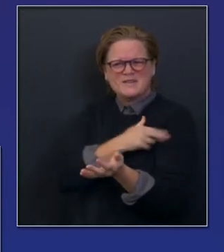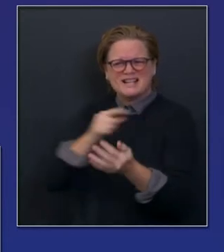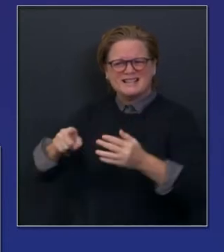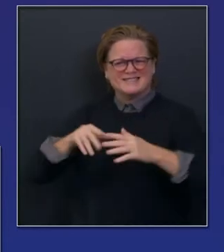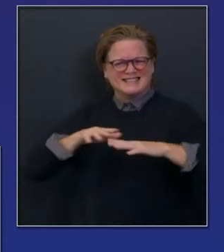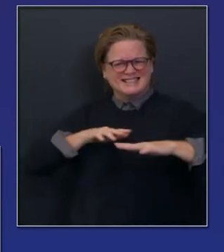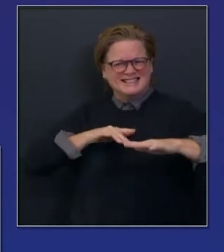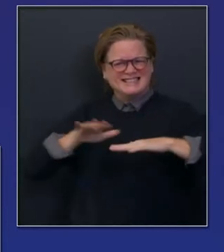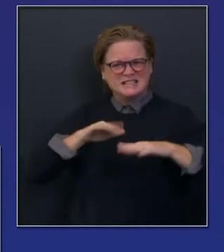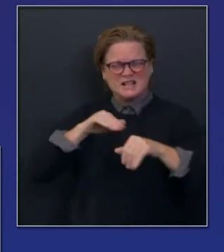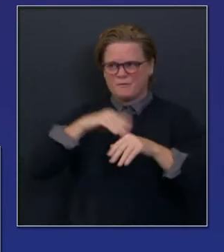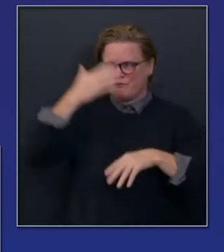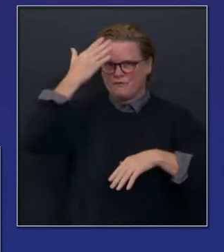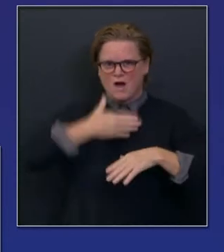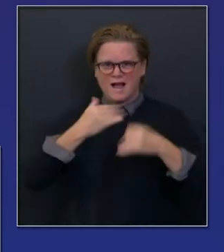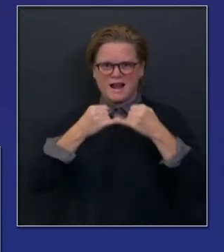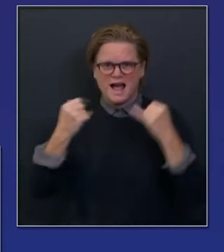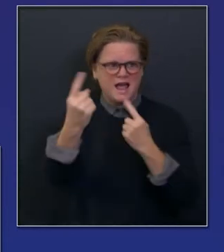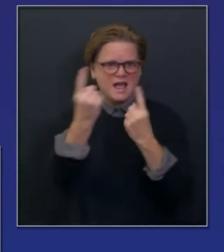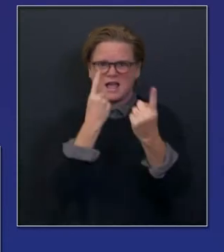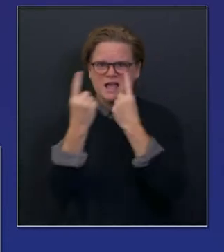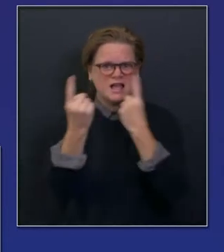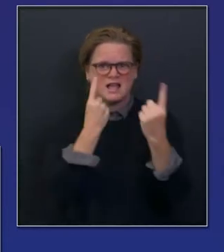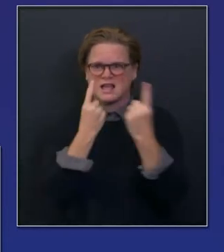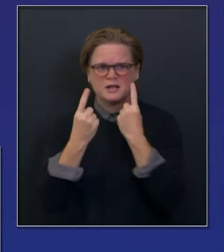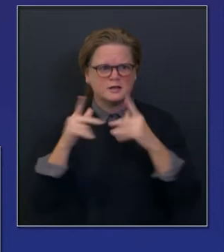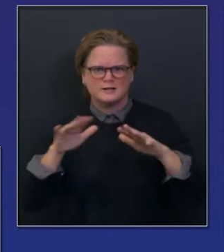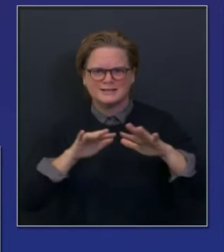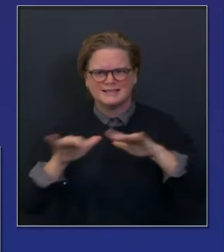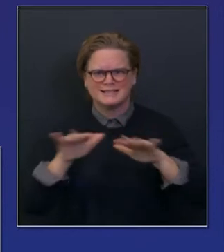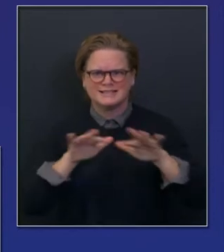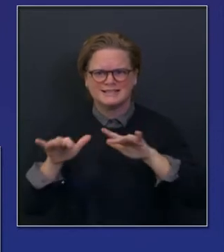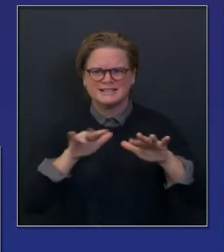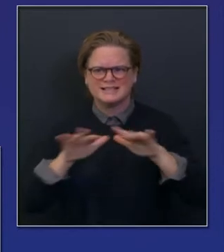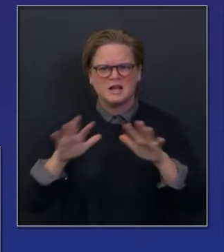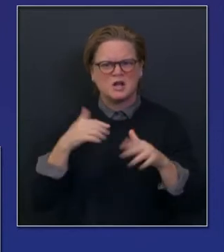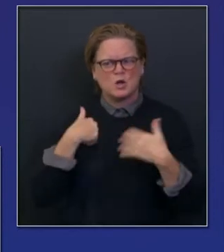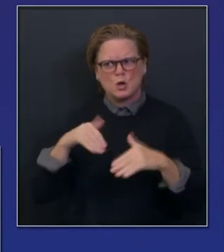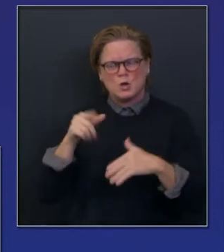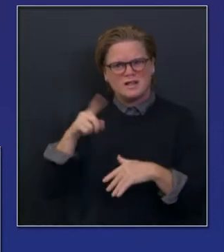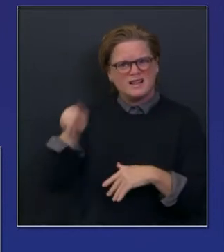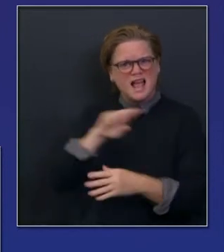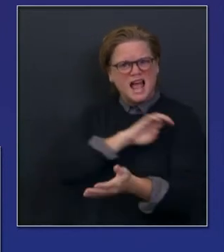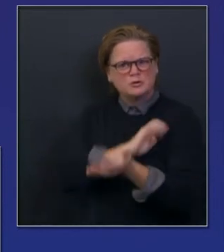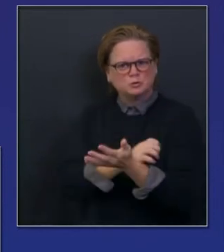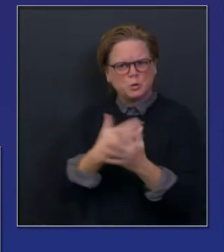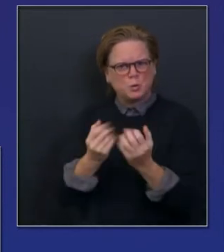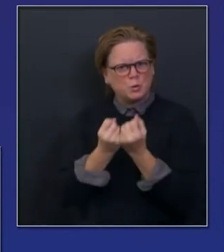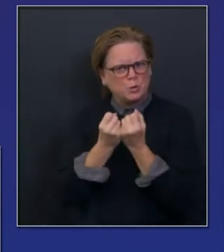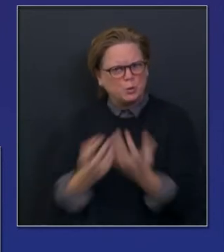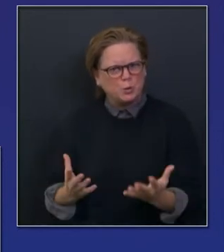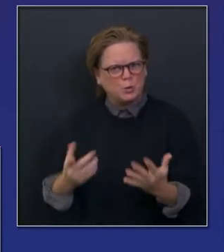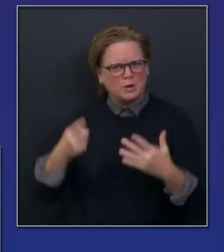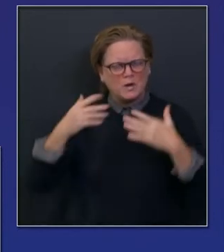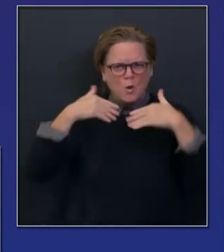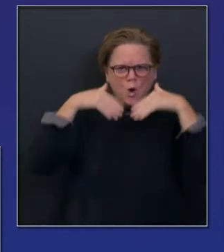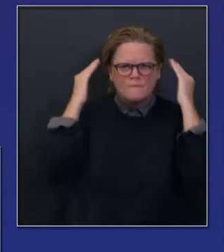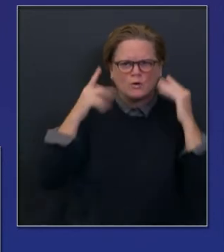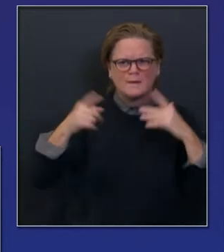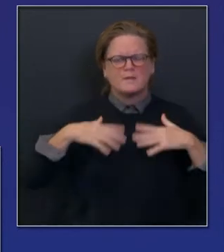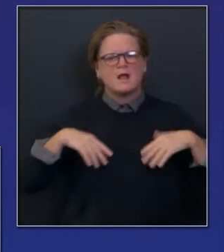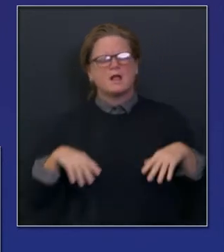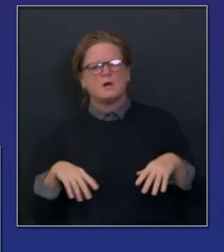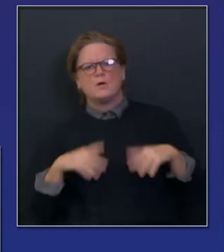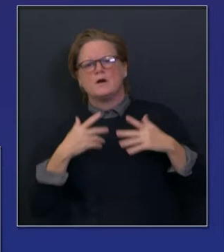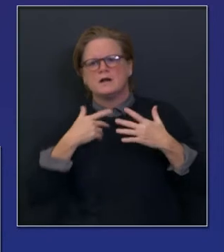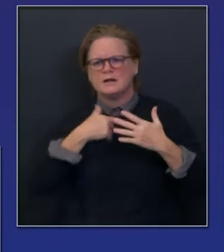vacuna, han estado ellos batallando esto en la vanguardia desde el inicio de todo esto, y ahora ellos